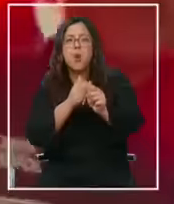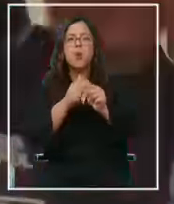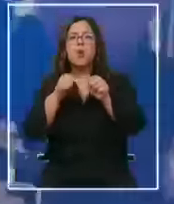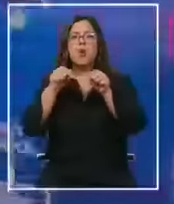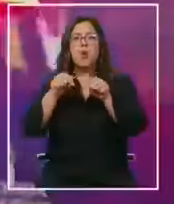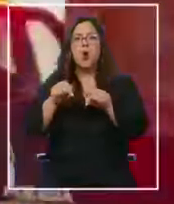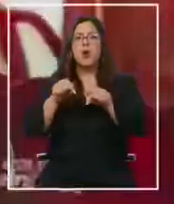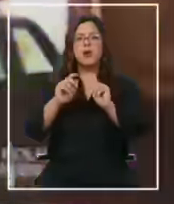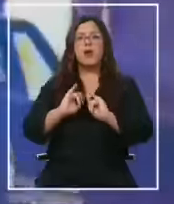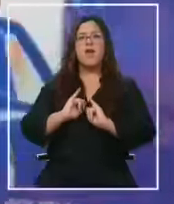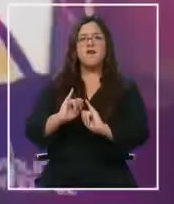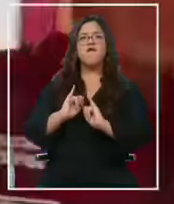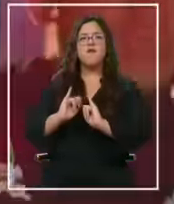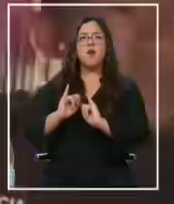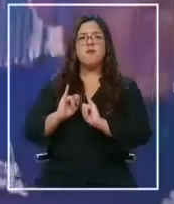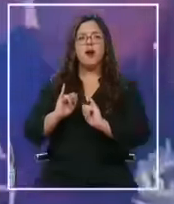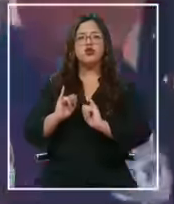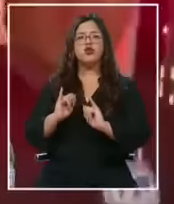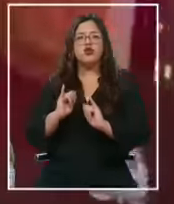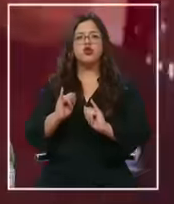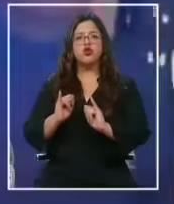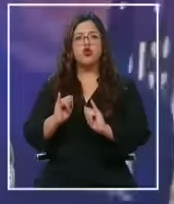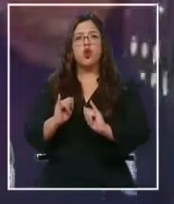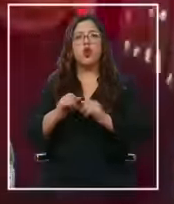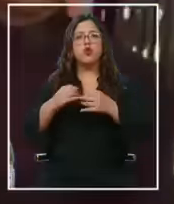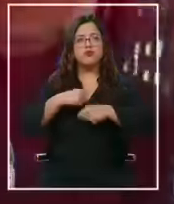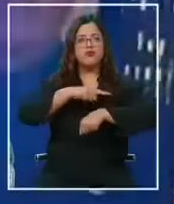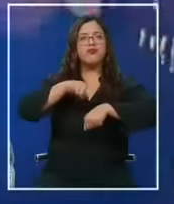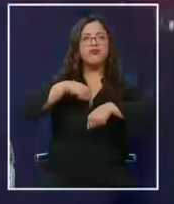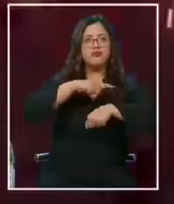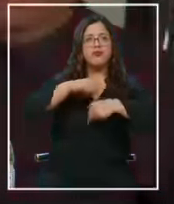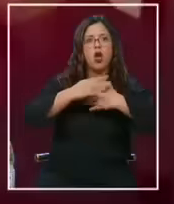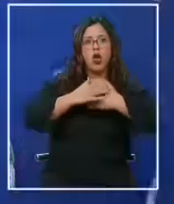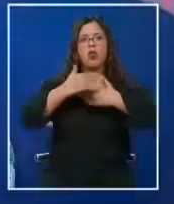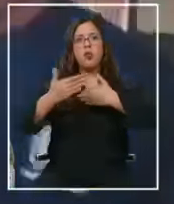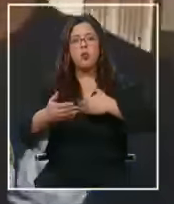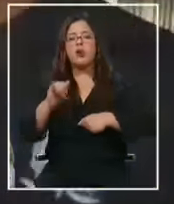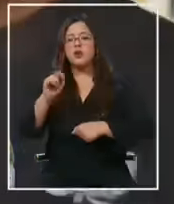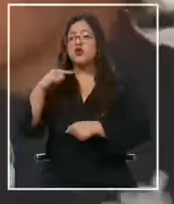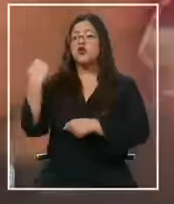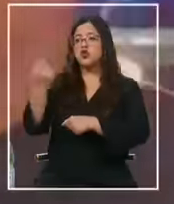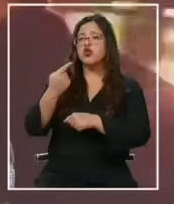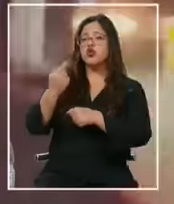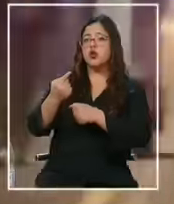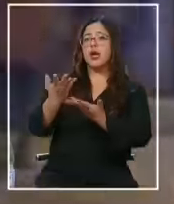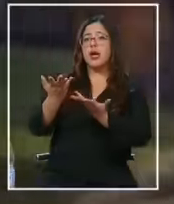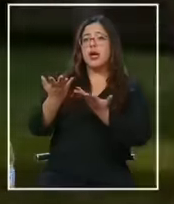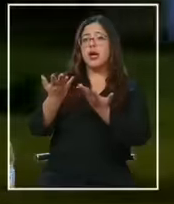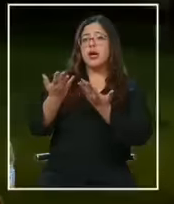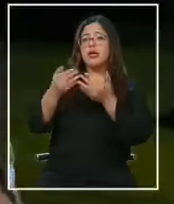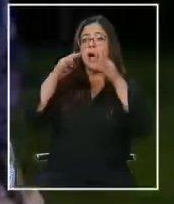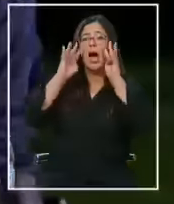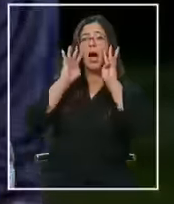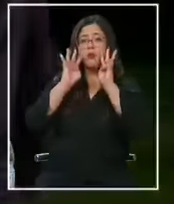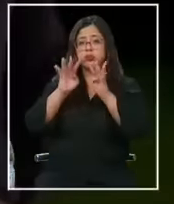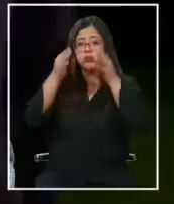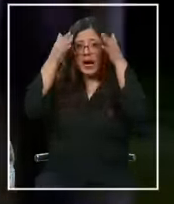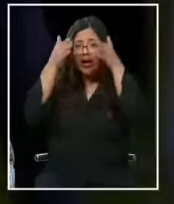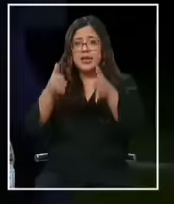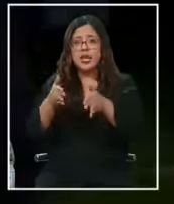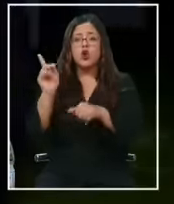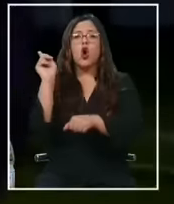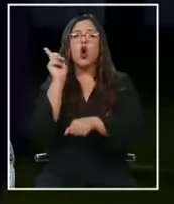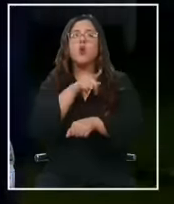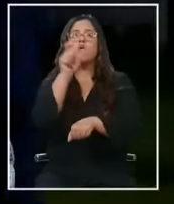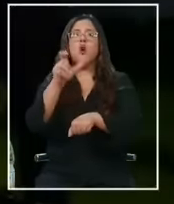estas actualizaciones que vamos a ir dando a mediante que pasen las horas, Constanza. Por supuesto, estamos siguiendo paso a paso lo que ocurre con este, el último